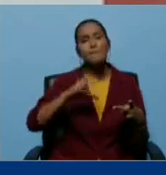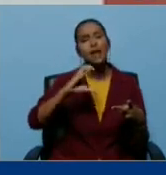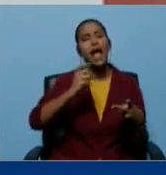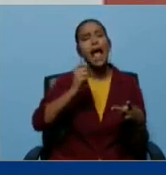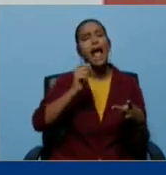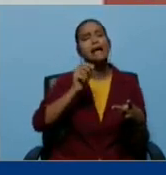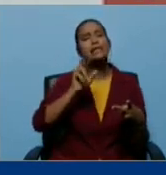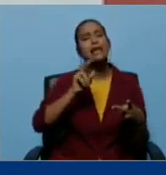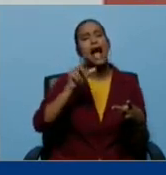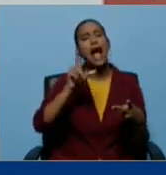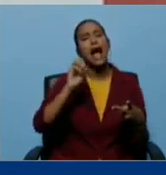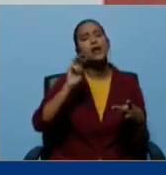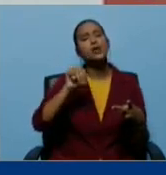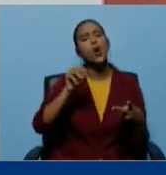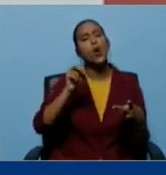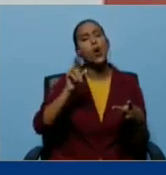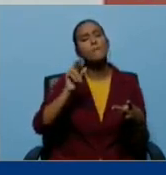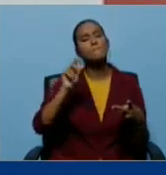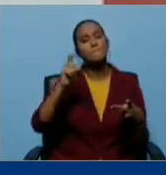Jorge.